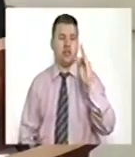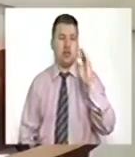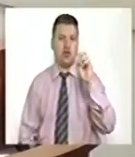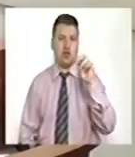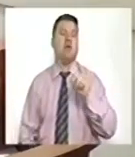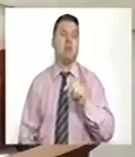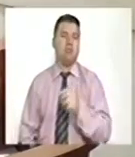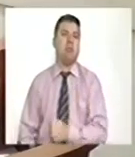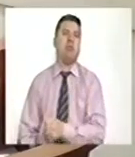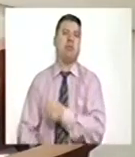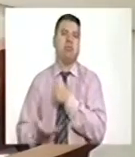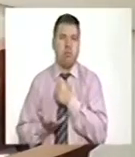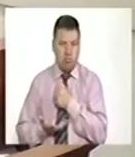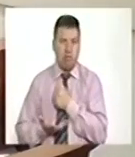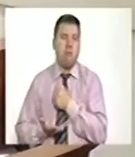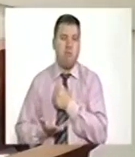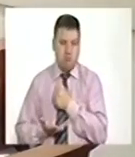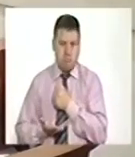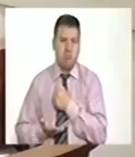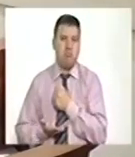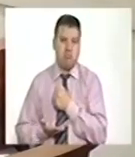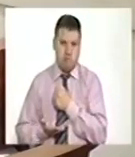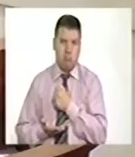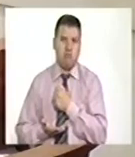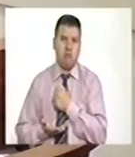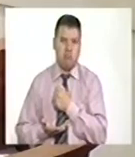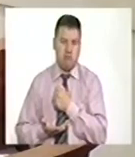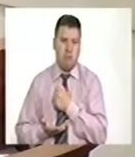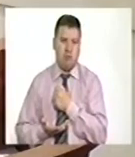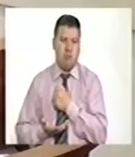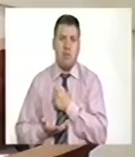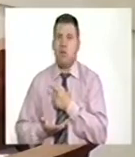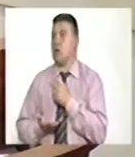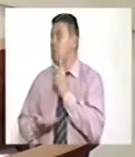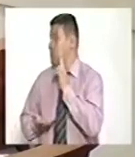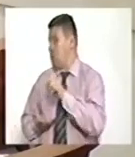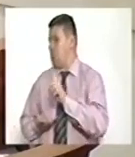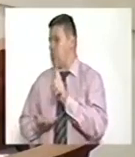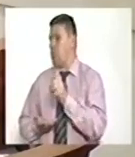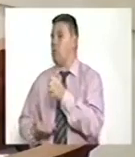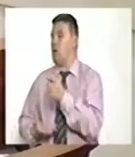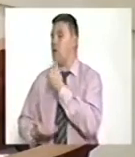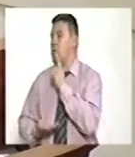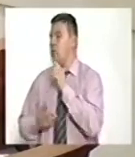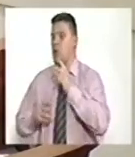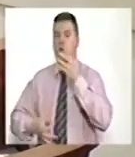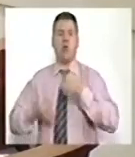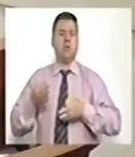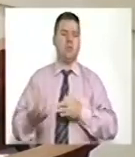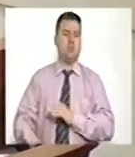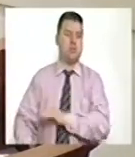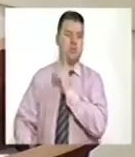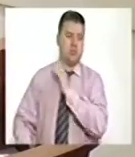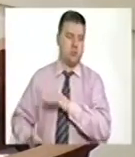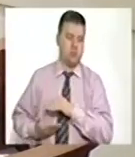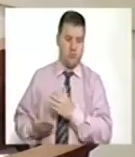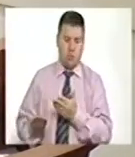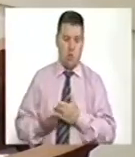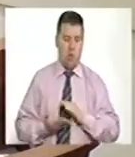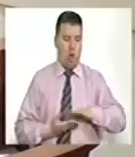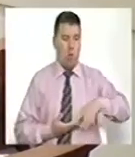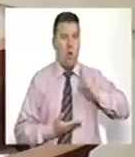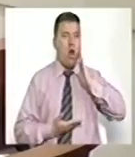este caso, para dilatar el proceso que se adelantaba contra el